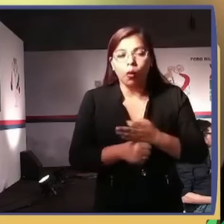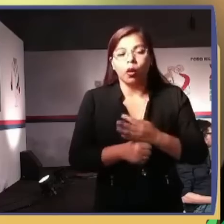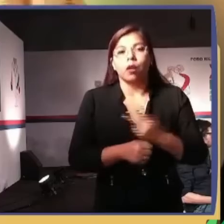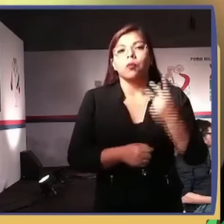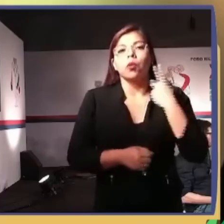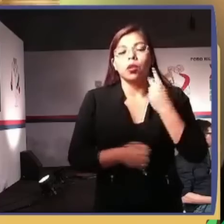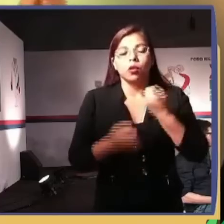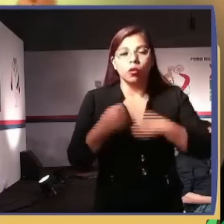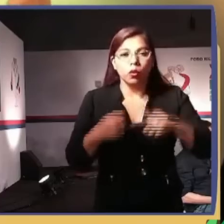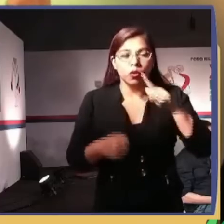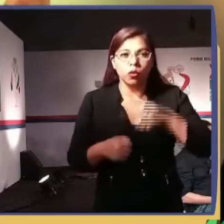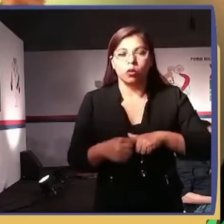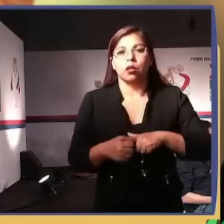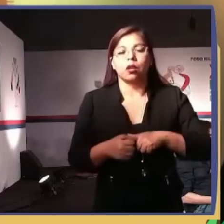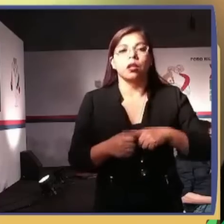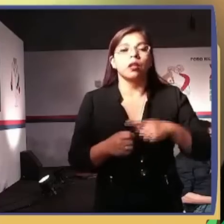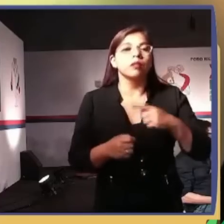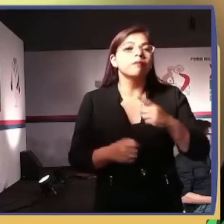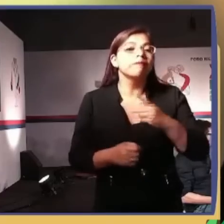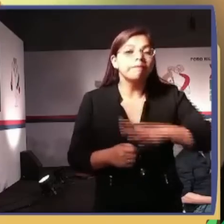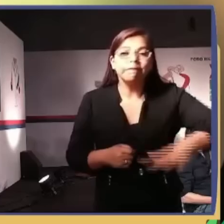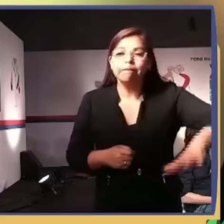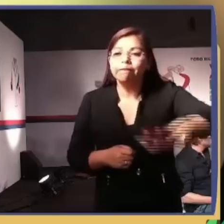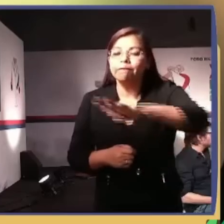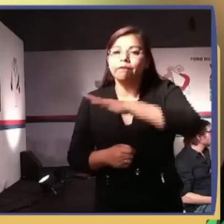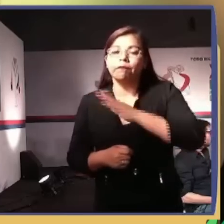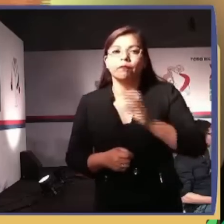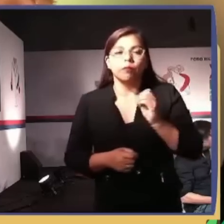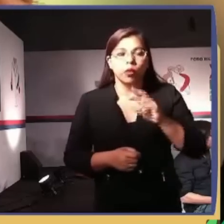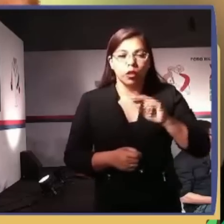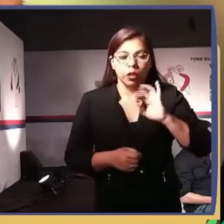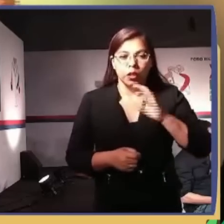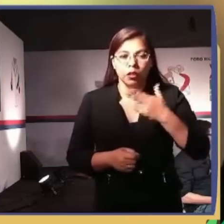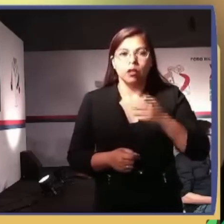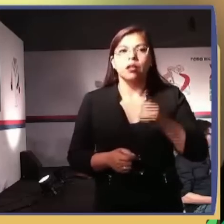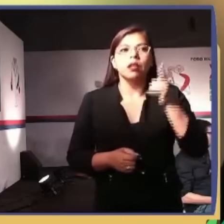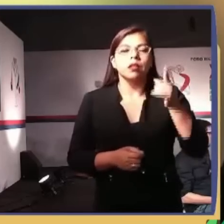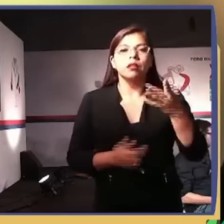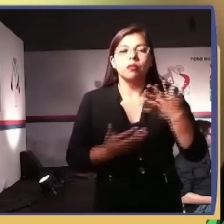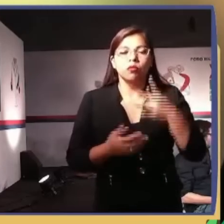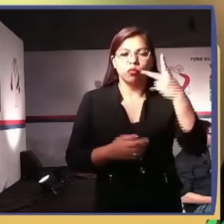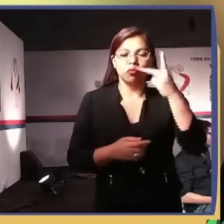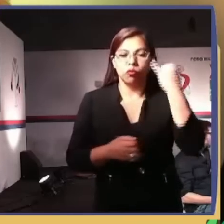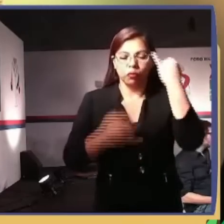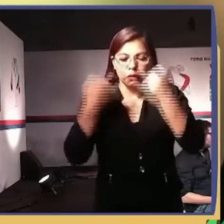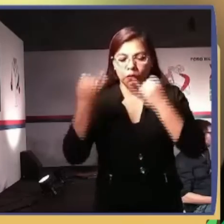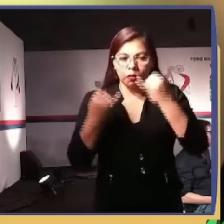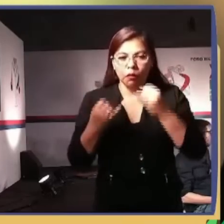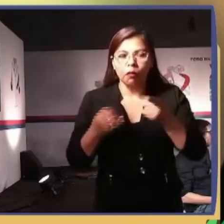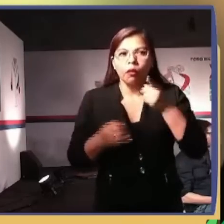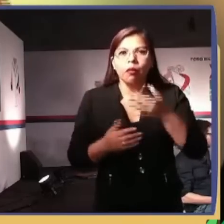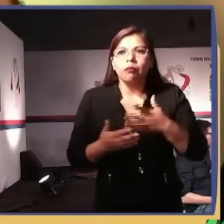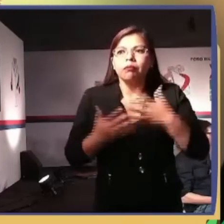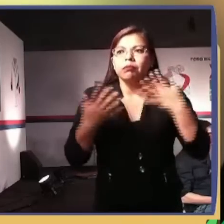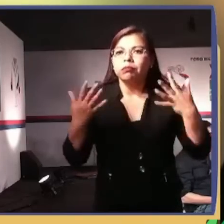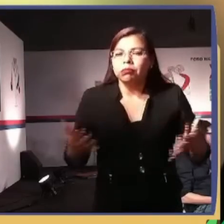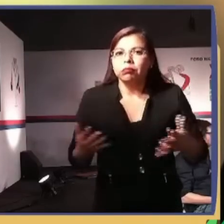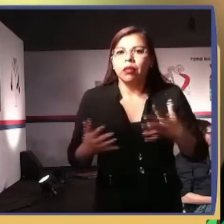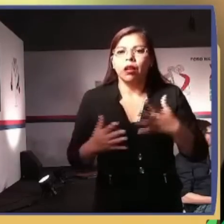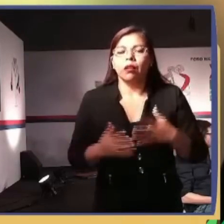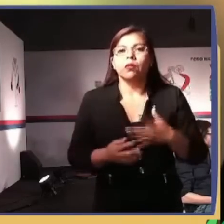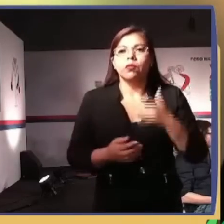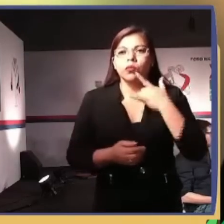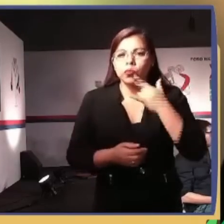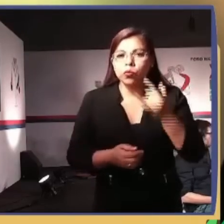de toda la región. Boric, que llegó con expectativas inmensas, que era la expresión de las grandes luchas del